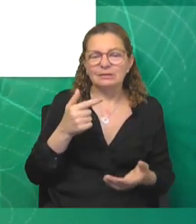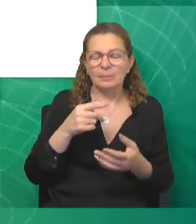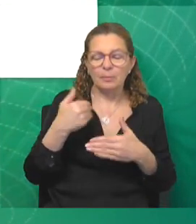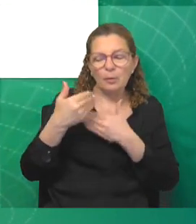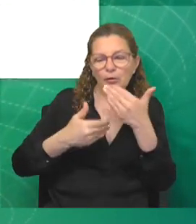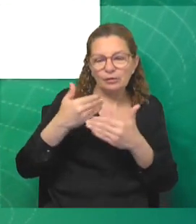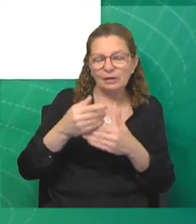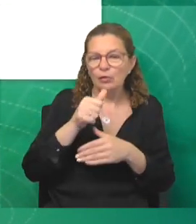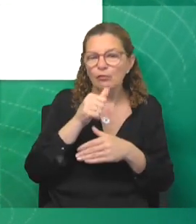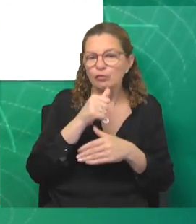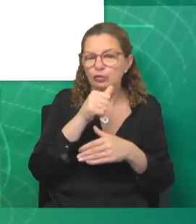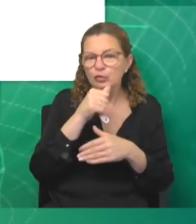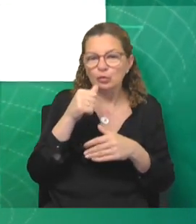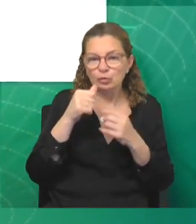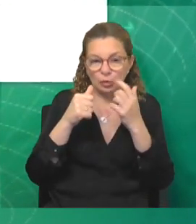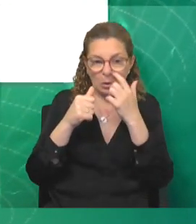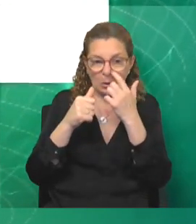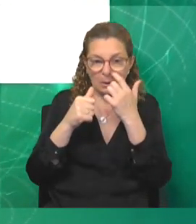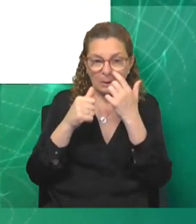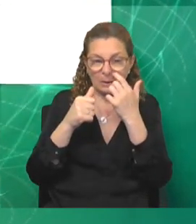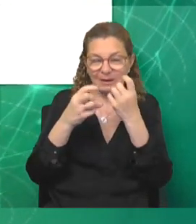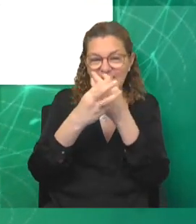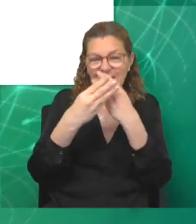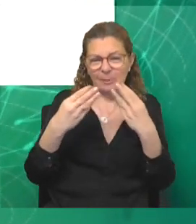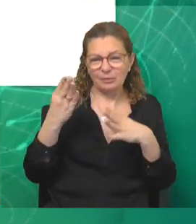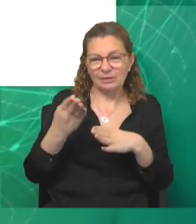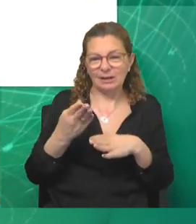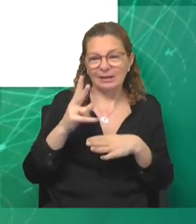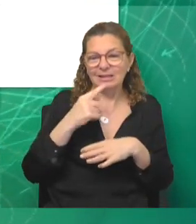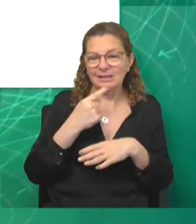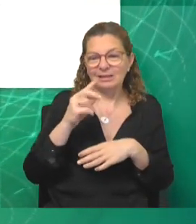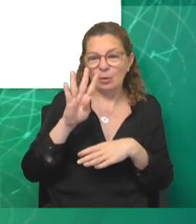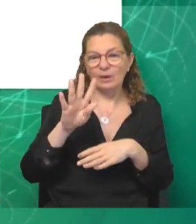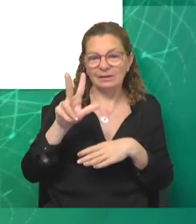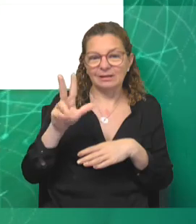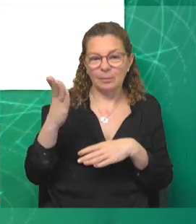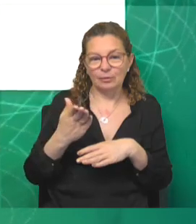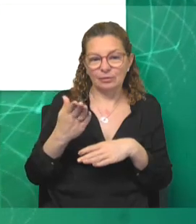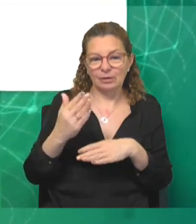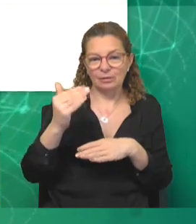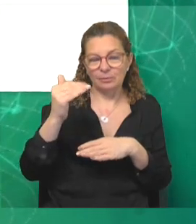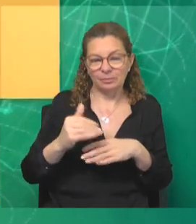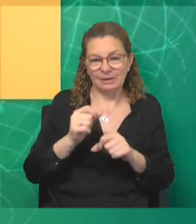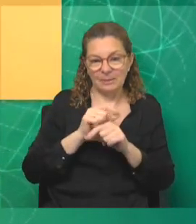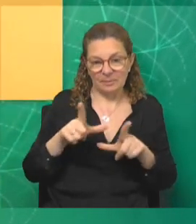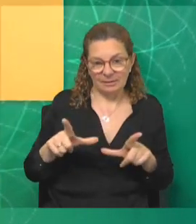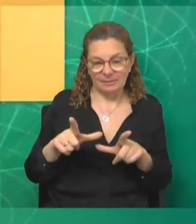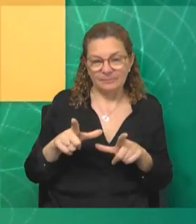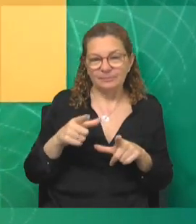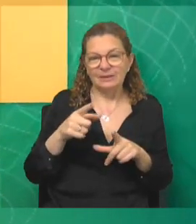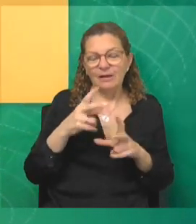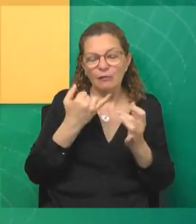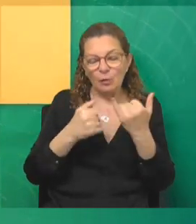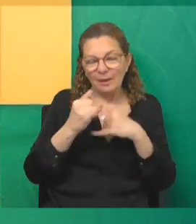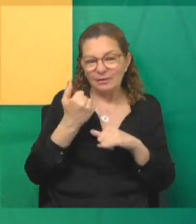proceso de resolución a nivel general porcentaje que caería a 43 por en el rubro de limpieza en base a esa